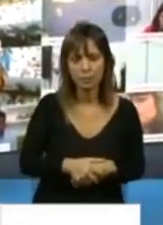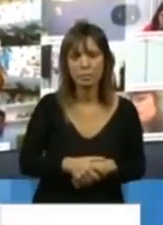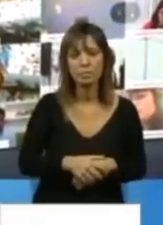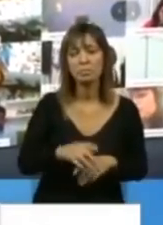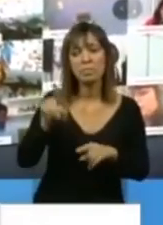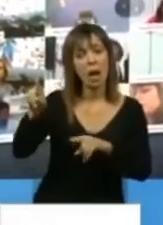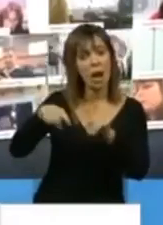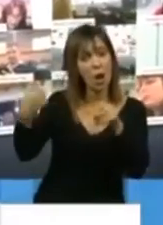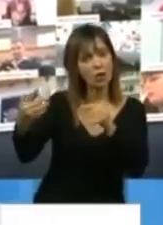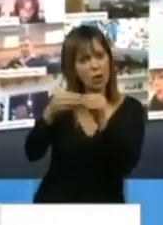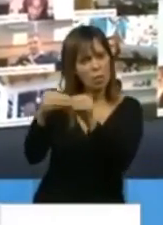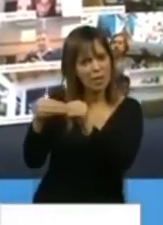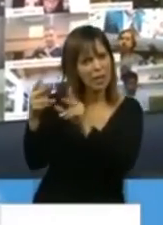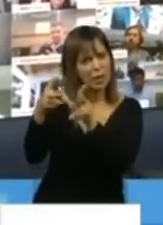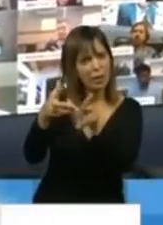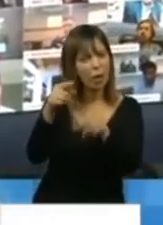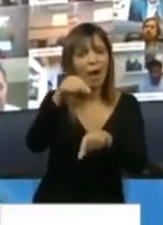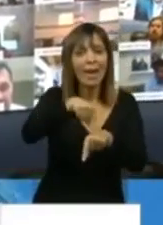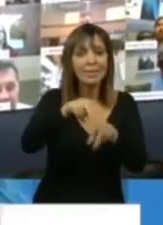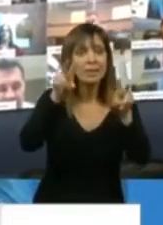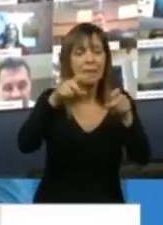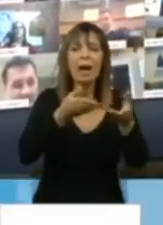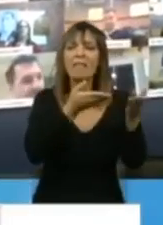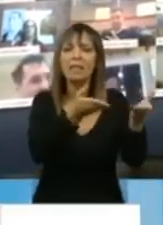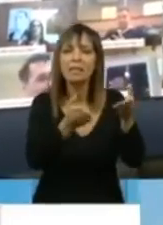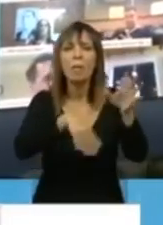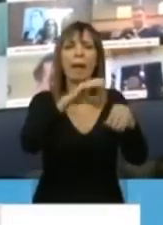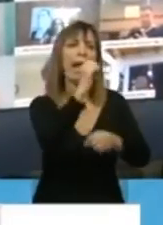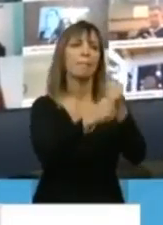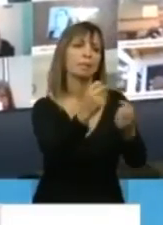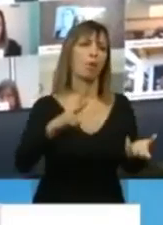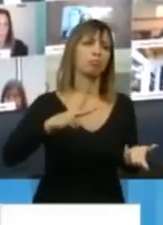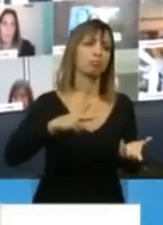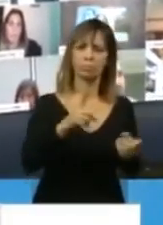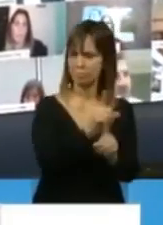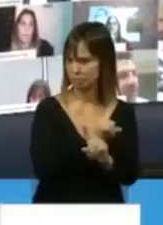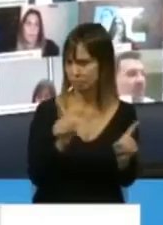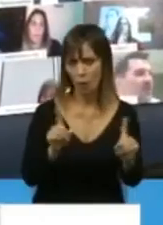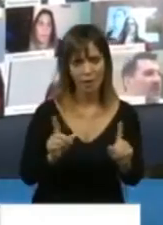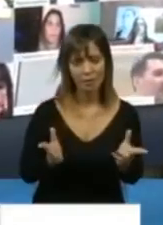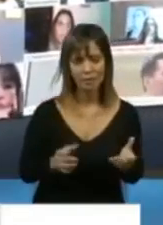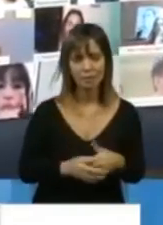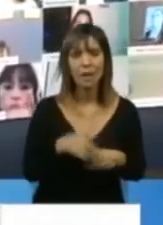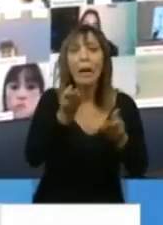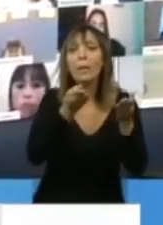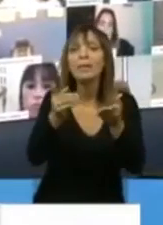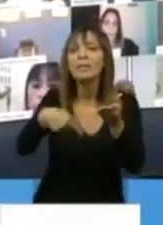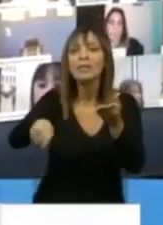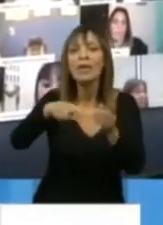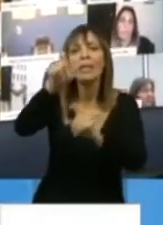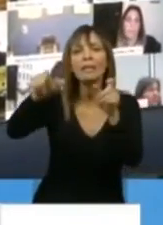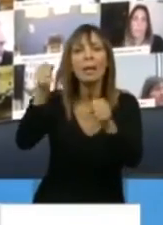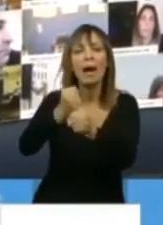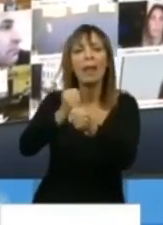dijo algún dirigente esto no es en beneficio de los grandes empresarios del petróleo sino que es en beneficio de los trabajadores